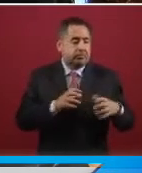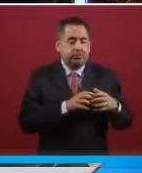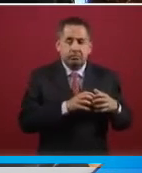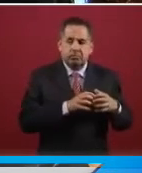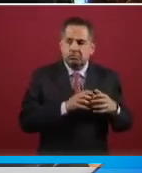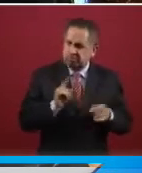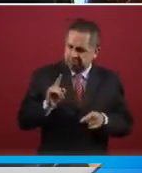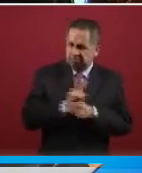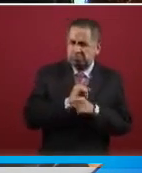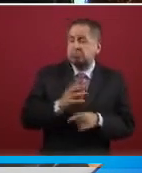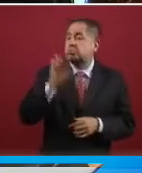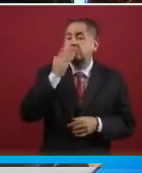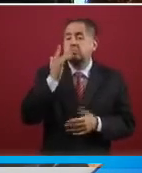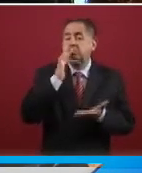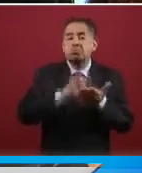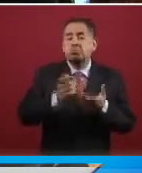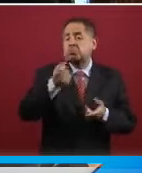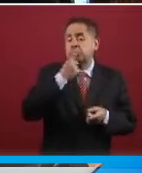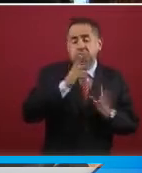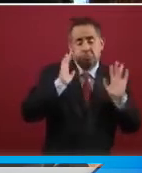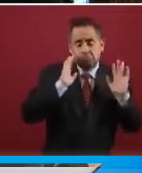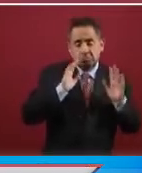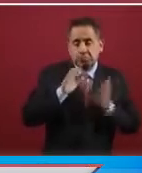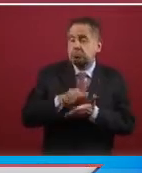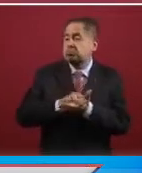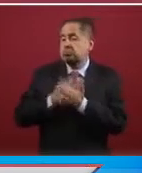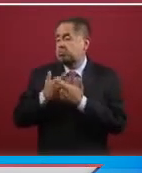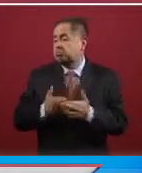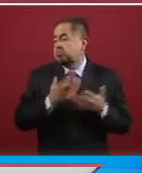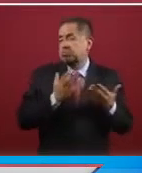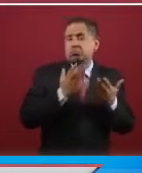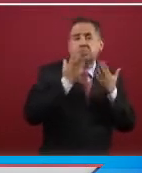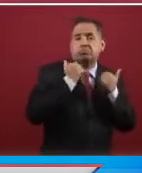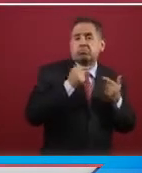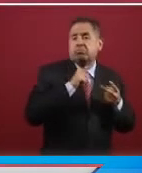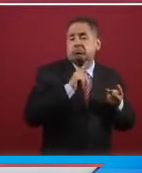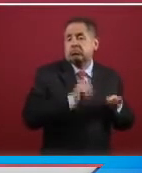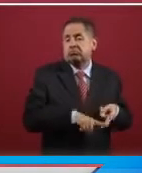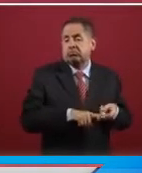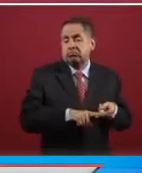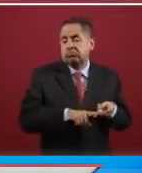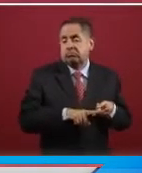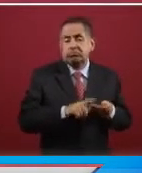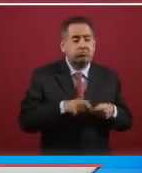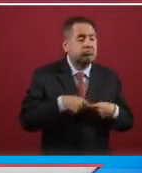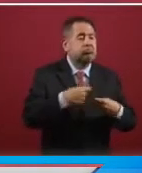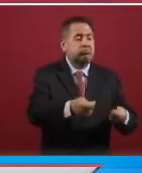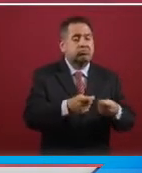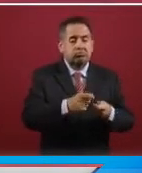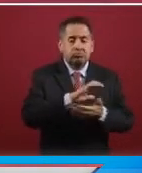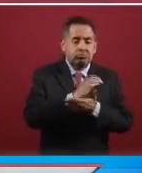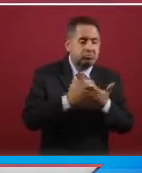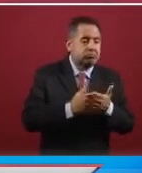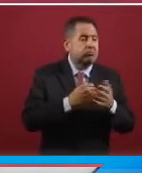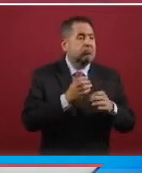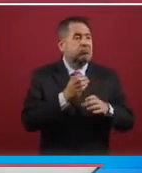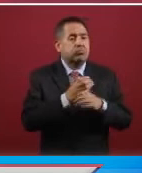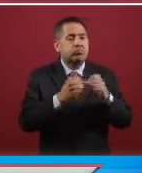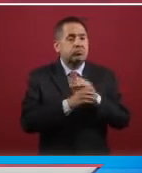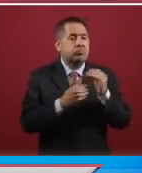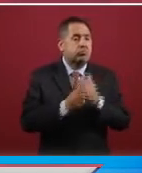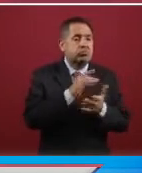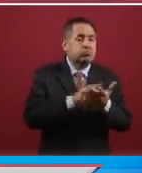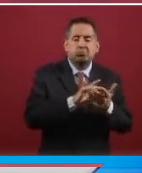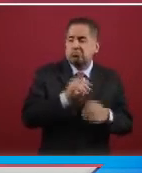con los recursos para el beneficio de la población, medicamentos, hospitales, doctores, apoyo al campo, rescate a Pemex, rescate a